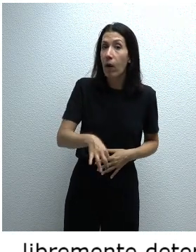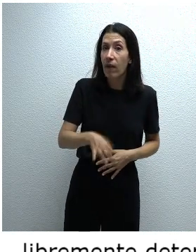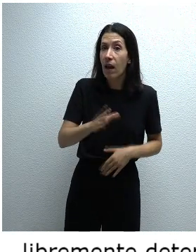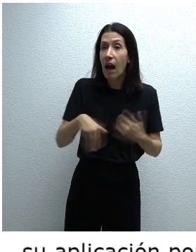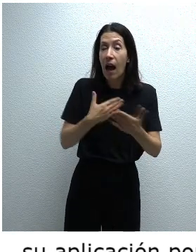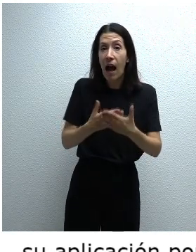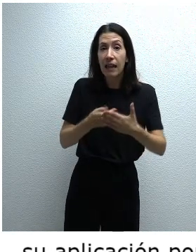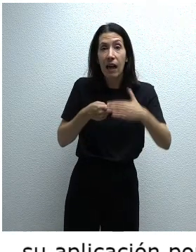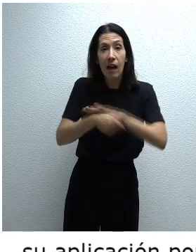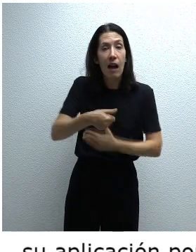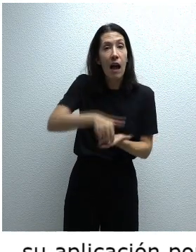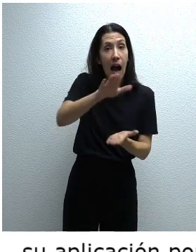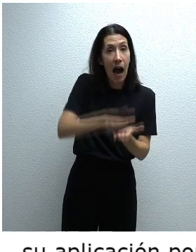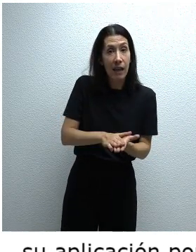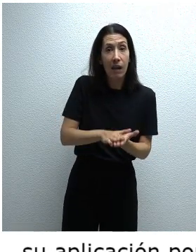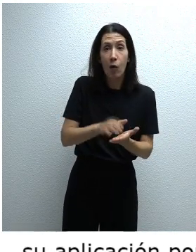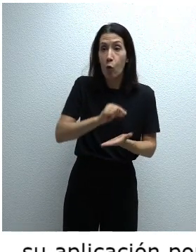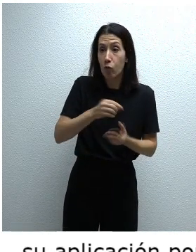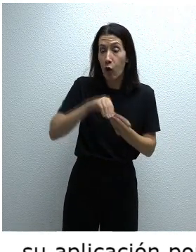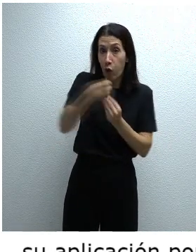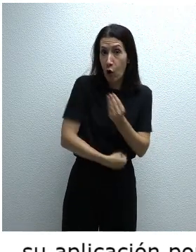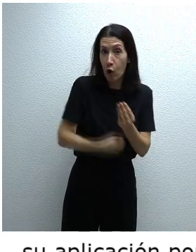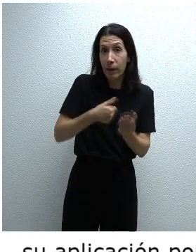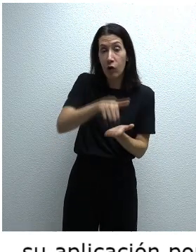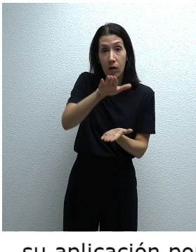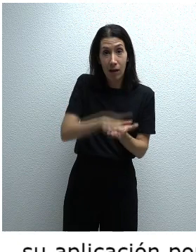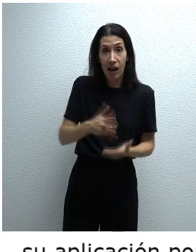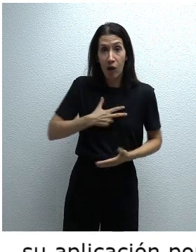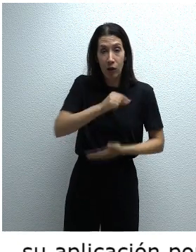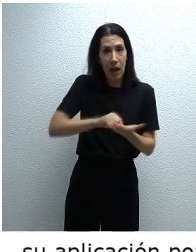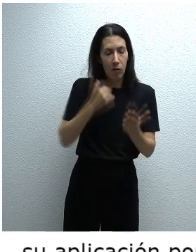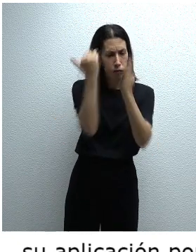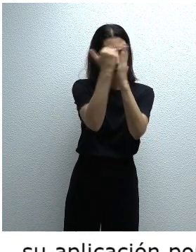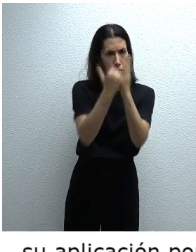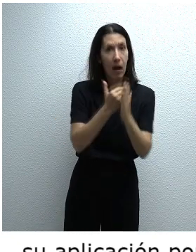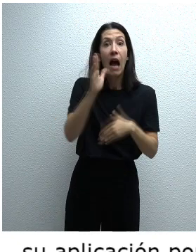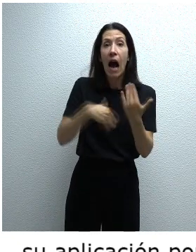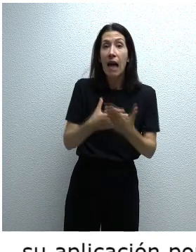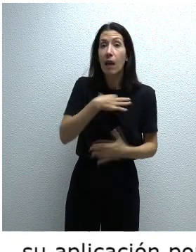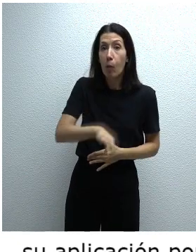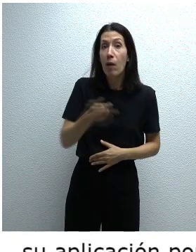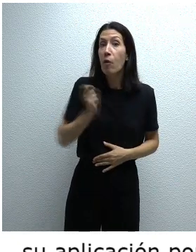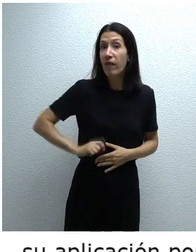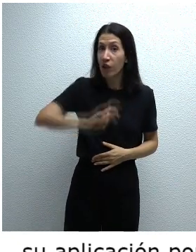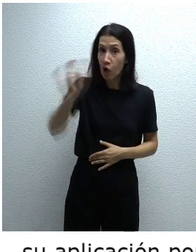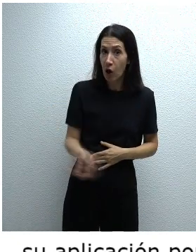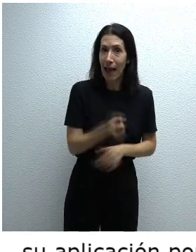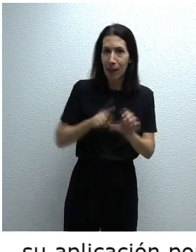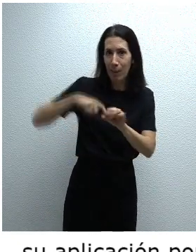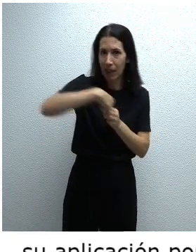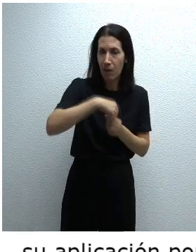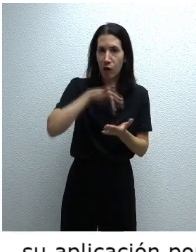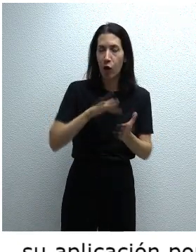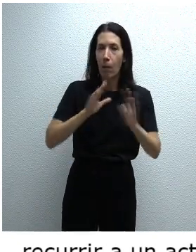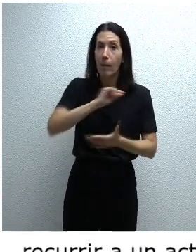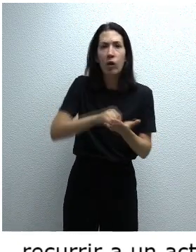acta de notoriedad, es un documento notarial que constata determinados hechos, incluso la intervención de facultativo, es algo libremente determinable